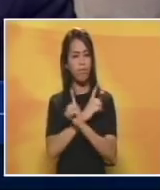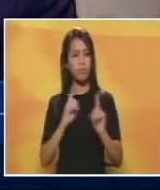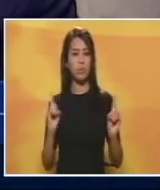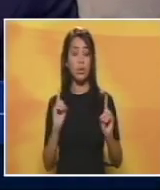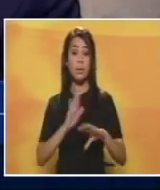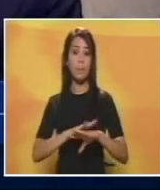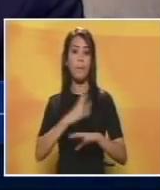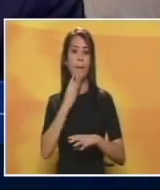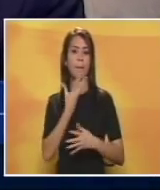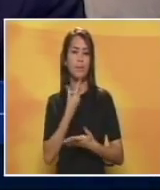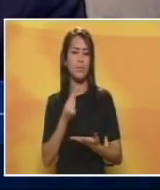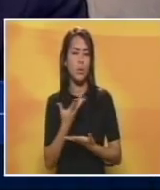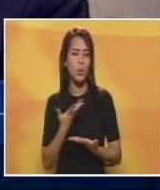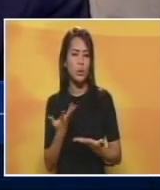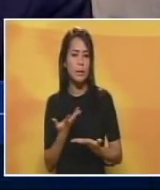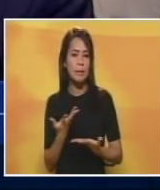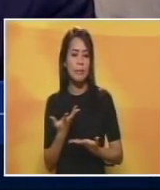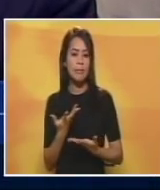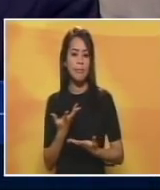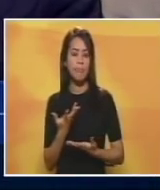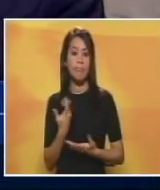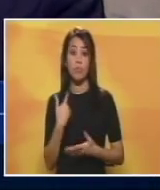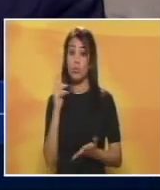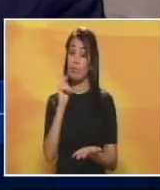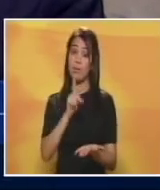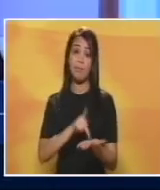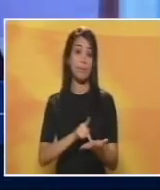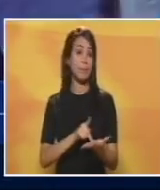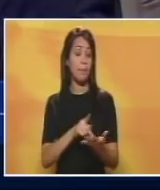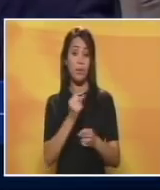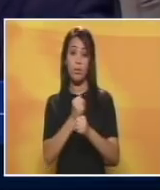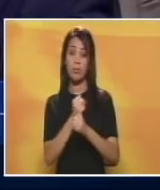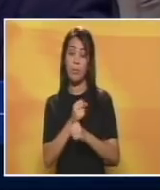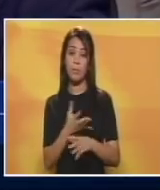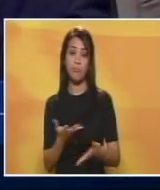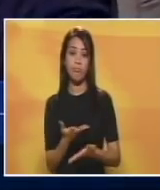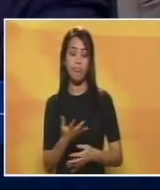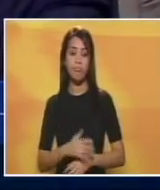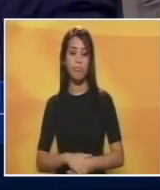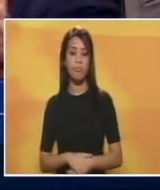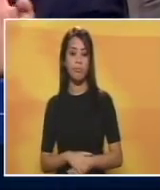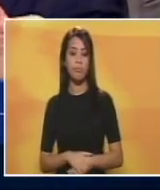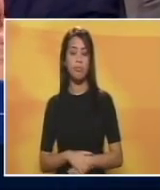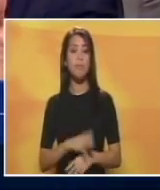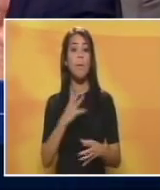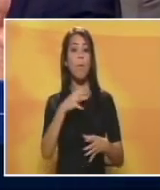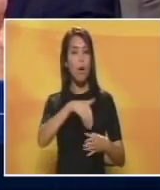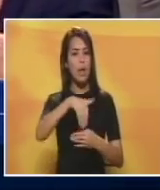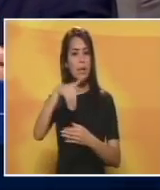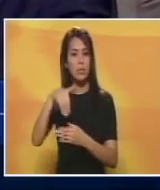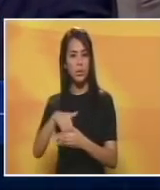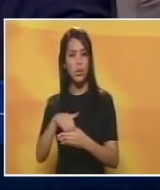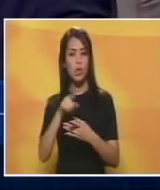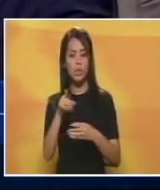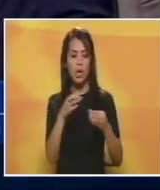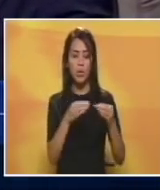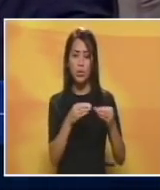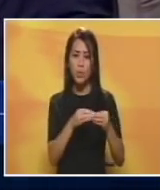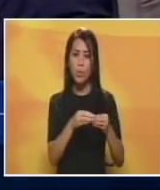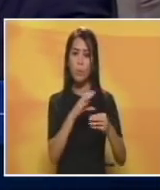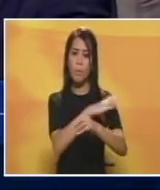Porque si no, puedo decir, yo no estaría participando en esta tarea. Vamos a tener unas elecciones que para una parte de la